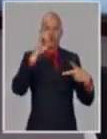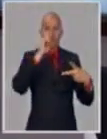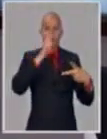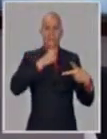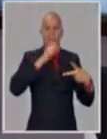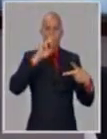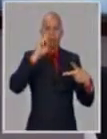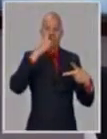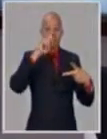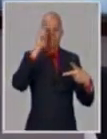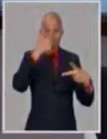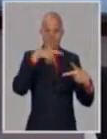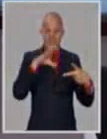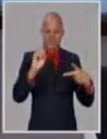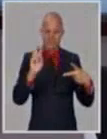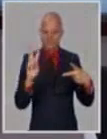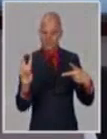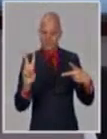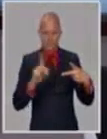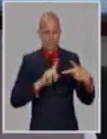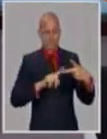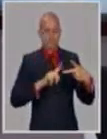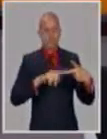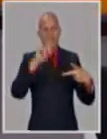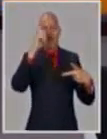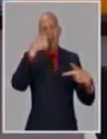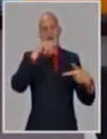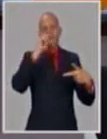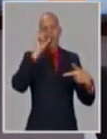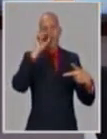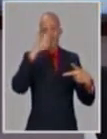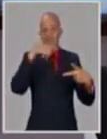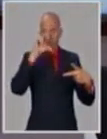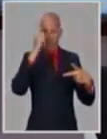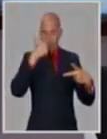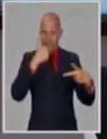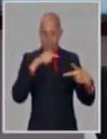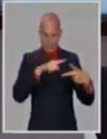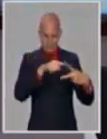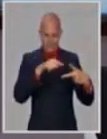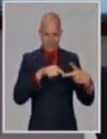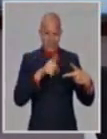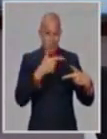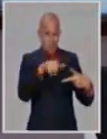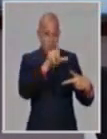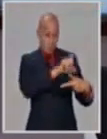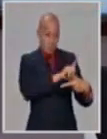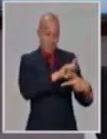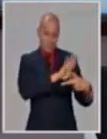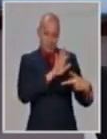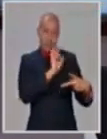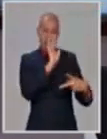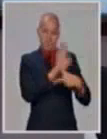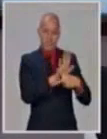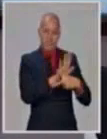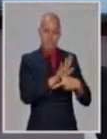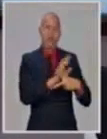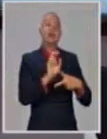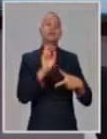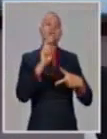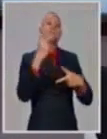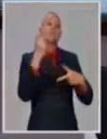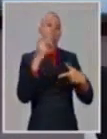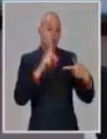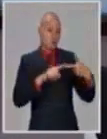sea, el lunes 5 comenzó y marcha bien, o sea, en estos días el